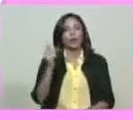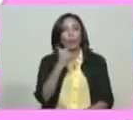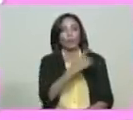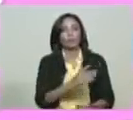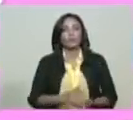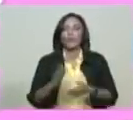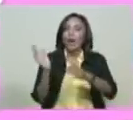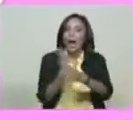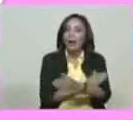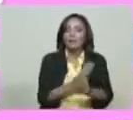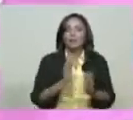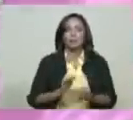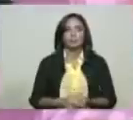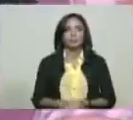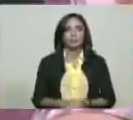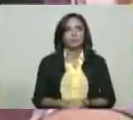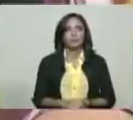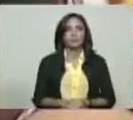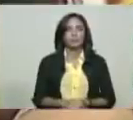noticia.